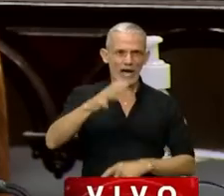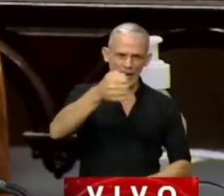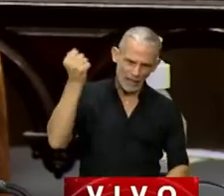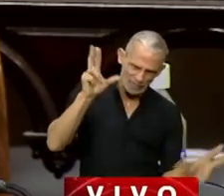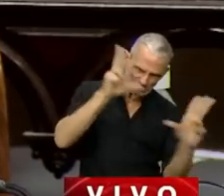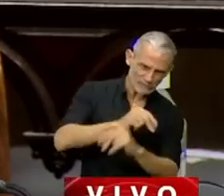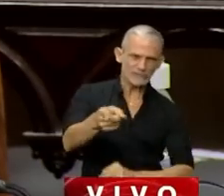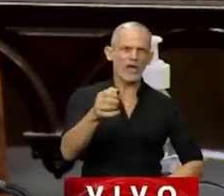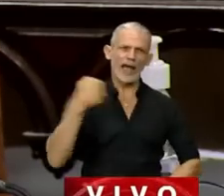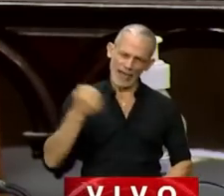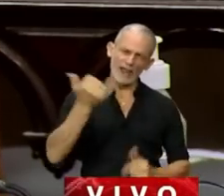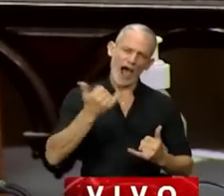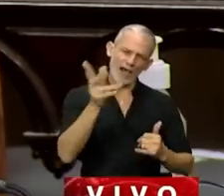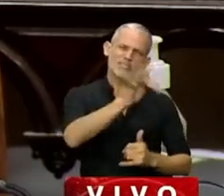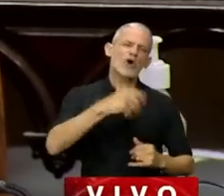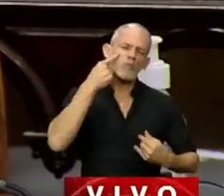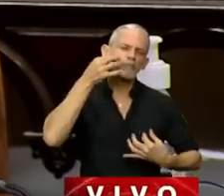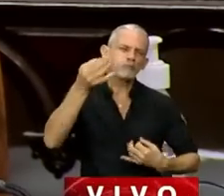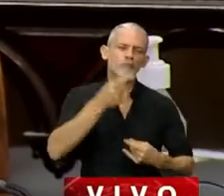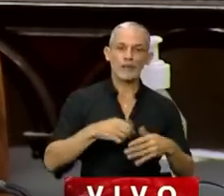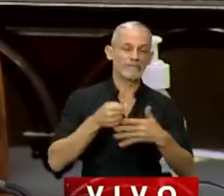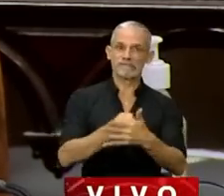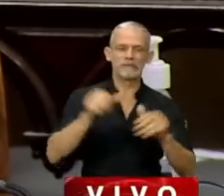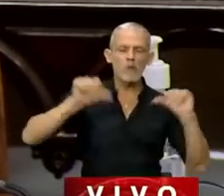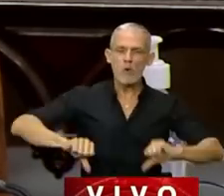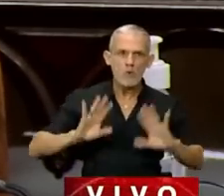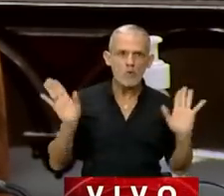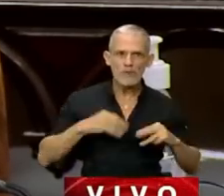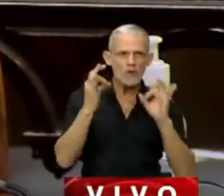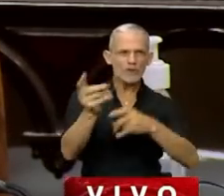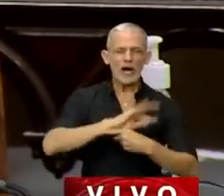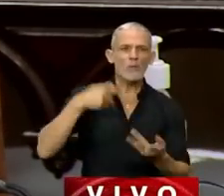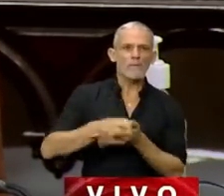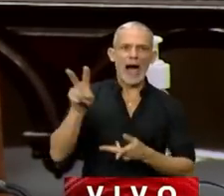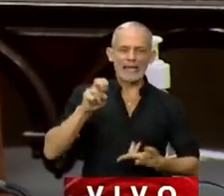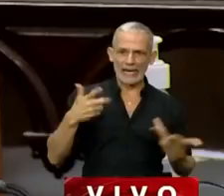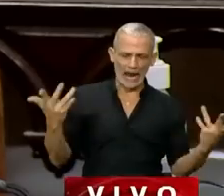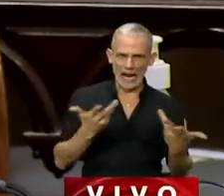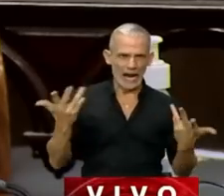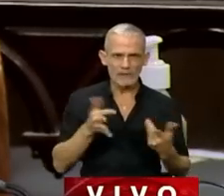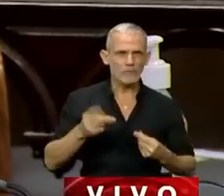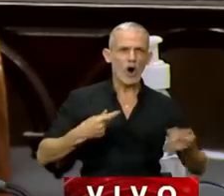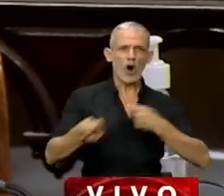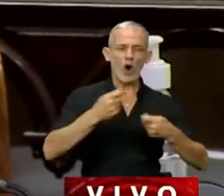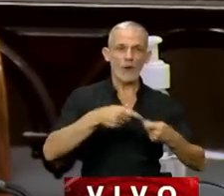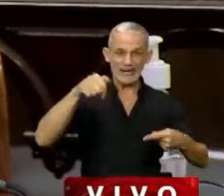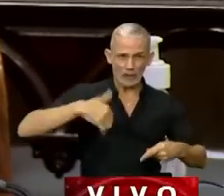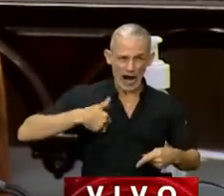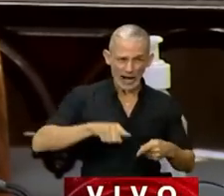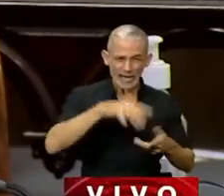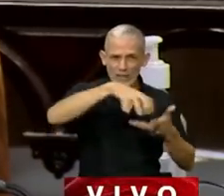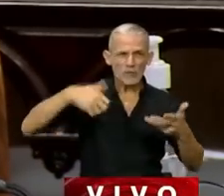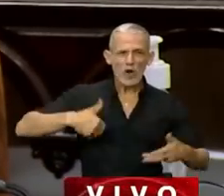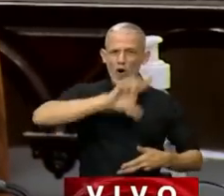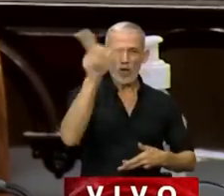está cada vez más vacía, o que no pueden llegar a fin de mes o no saben cómo pagar el alquiler. Que los comerciantes de esta Argentina en